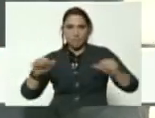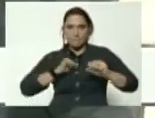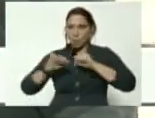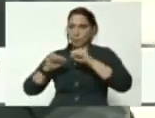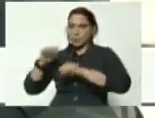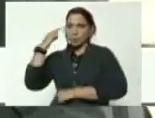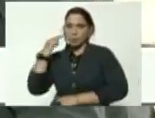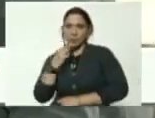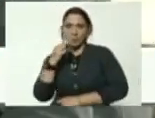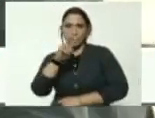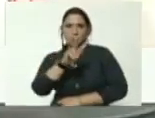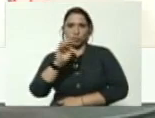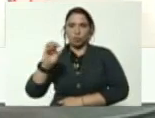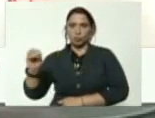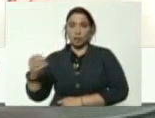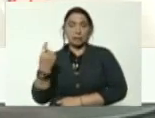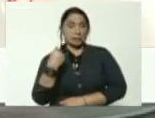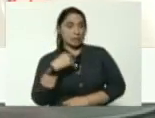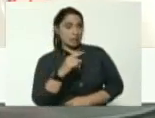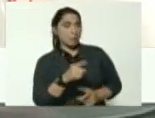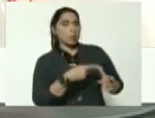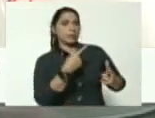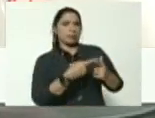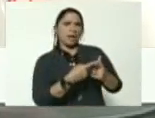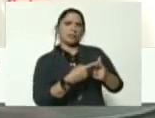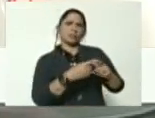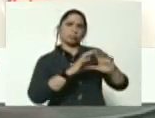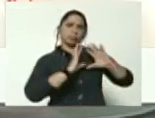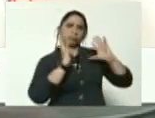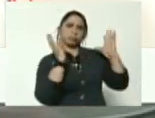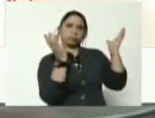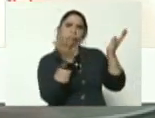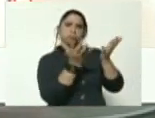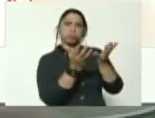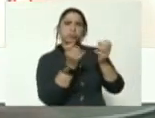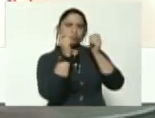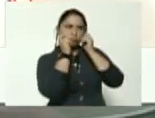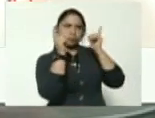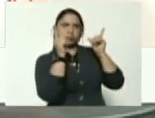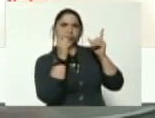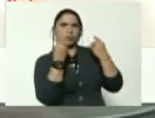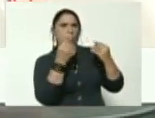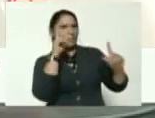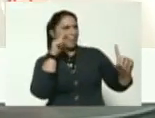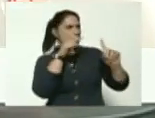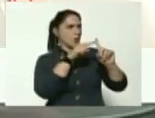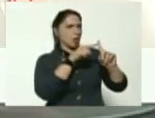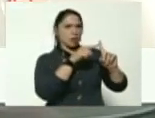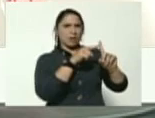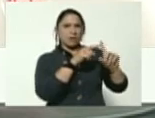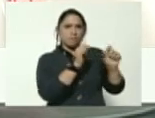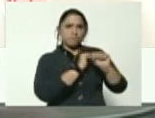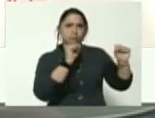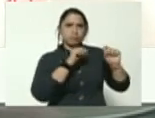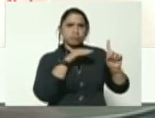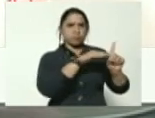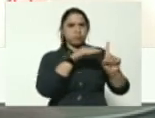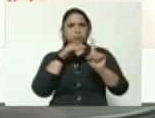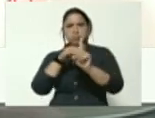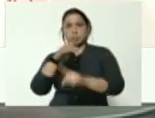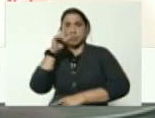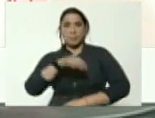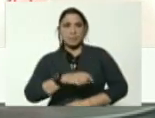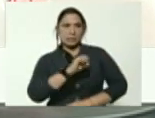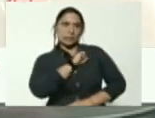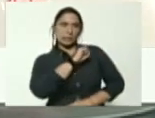bolivariano 200. Tenemos entonces un mapa mundial convulsionado, marcado por ataques terroristas, lo que genera también una